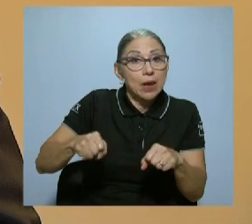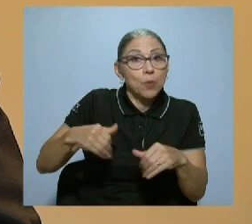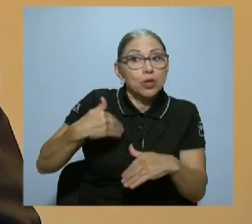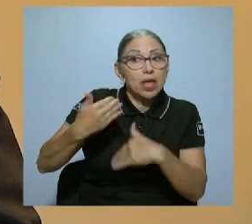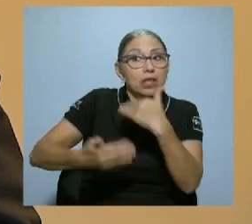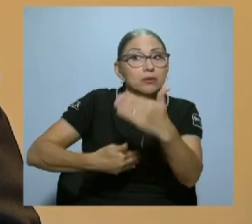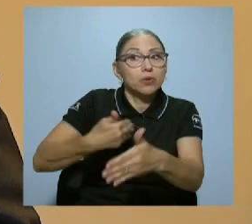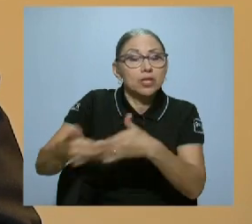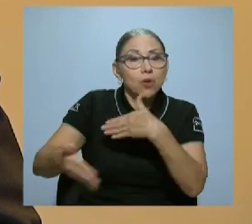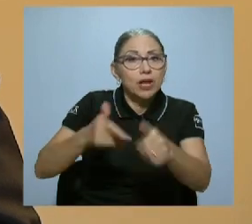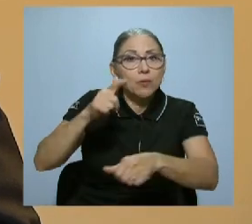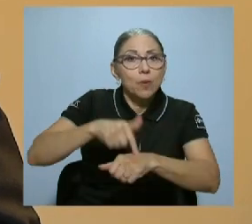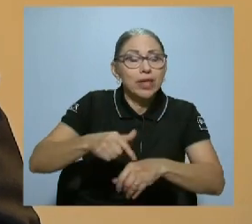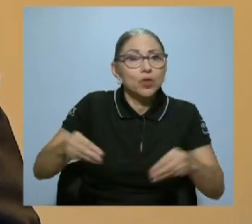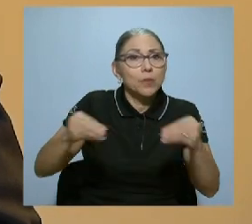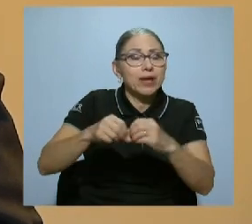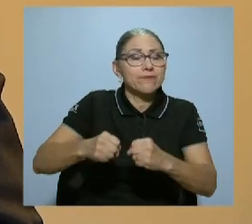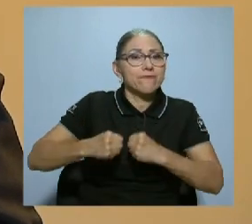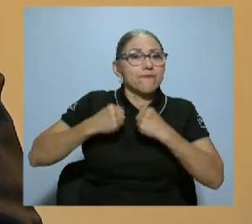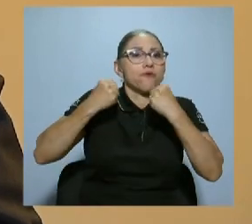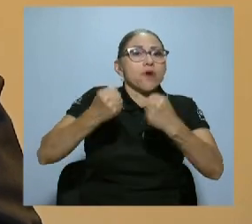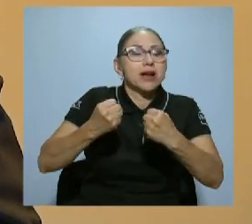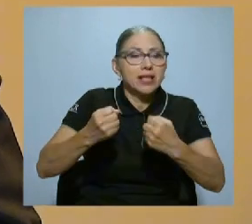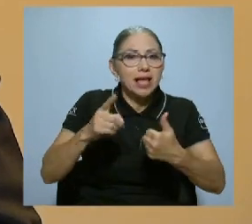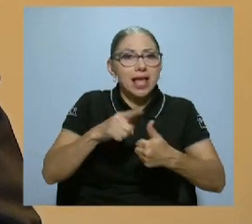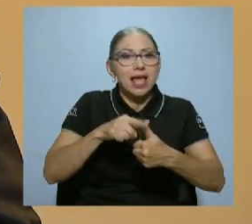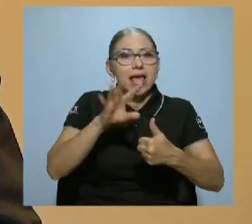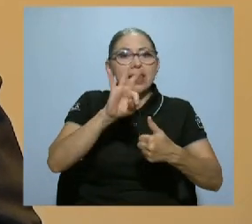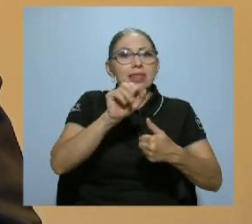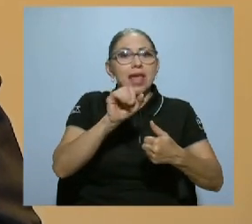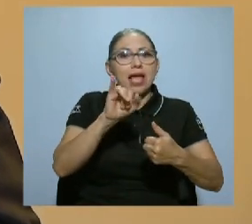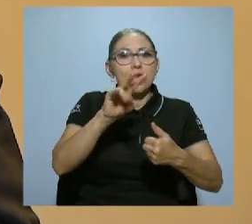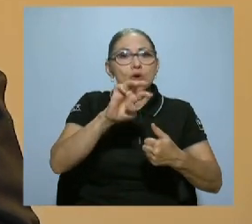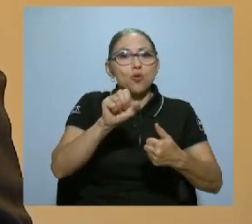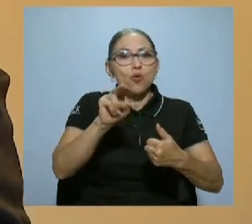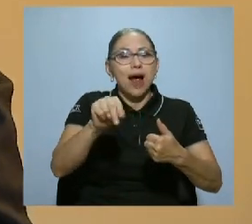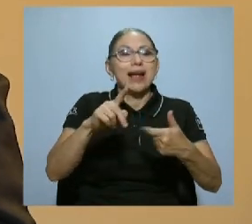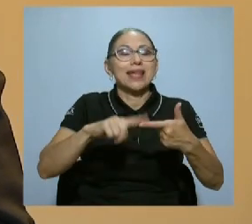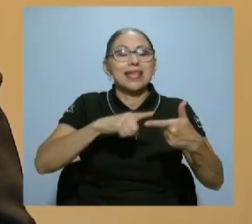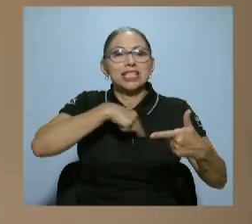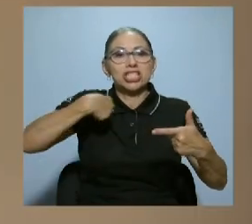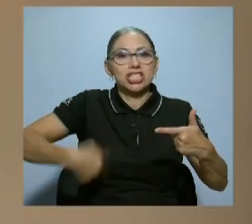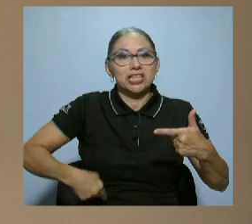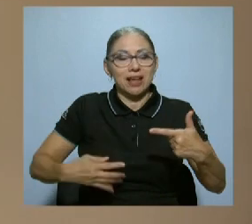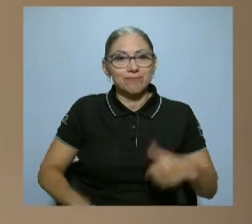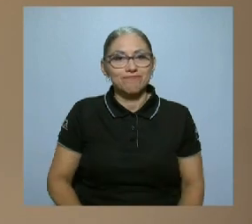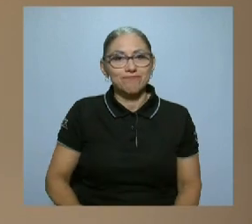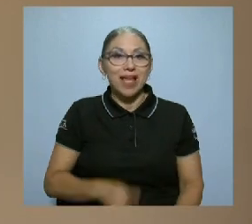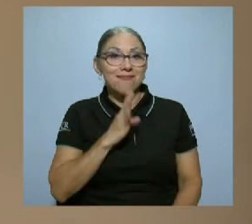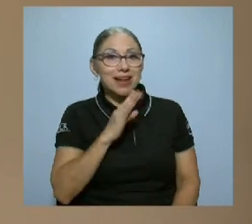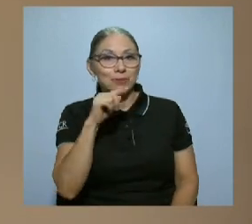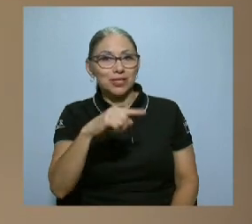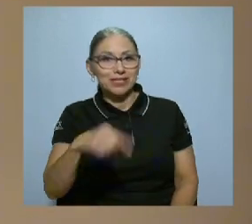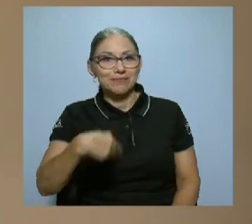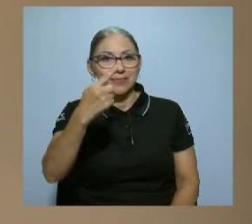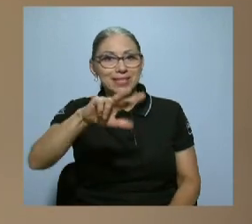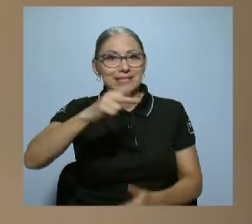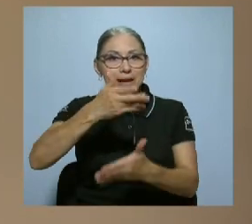cualquier momento, que es el de Taiwán y China. Hablaremos de ese en el tercero y último